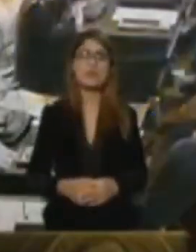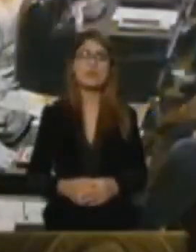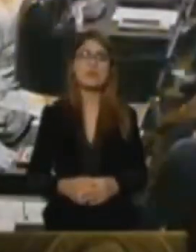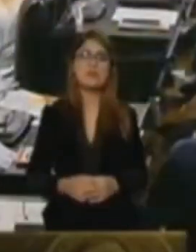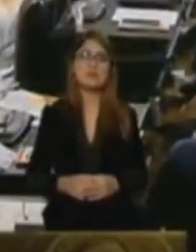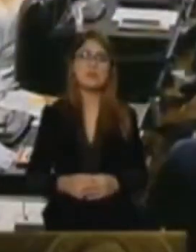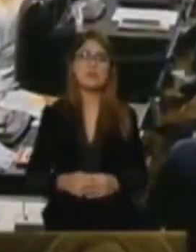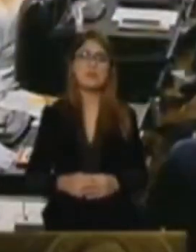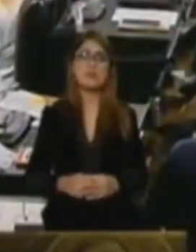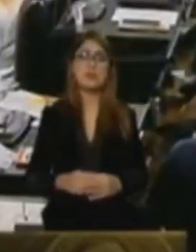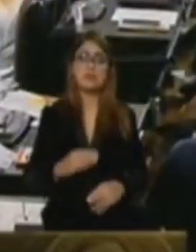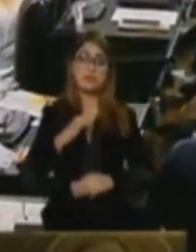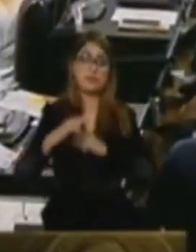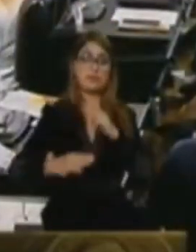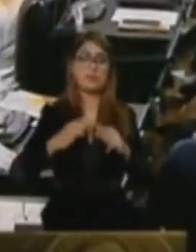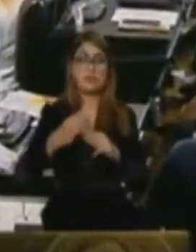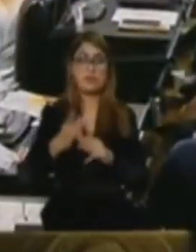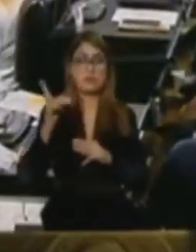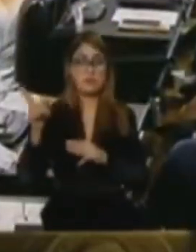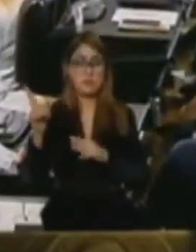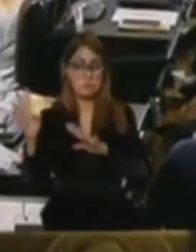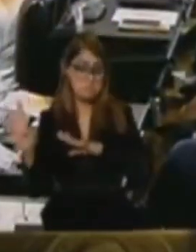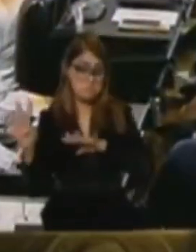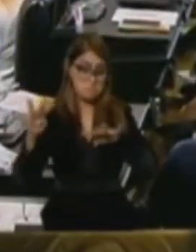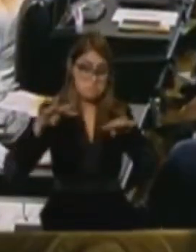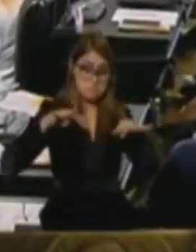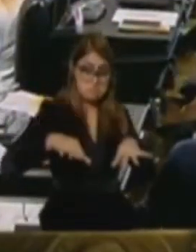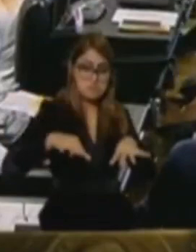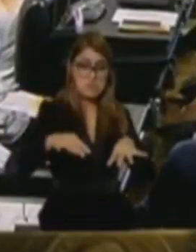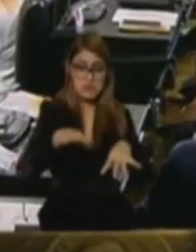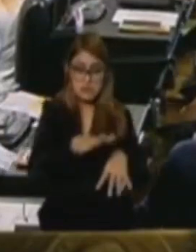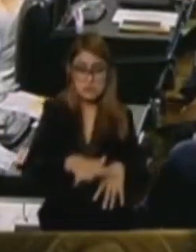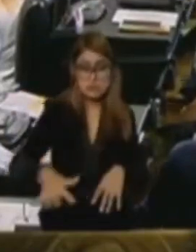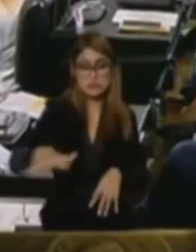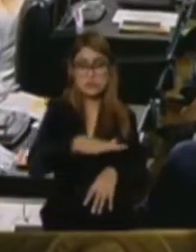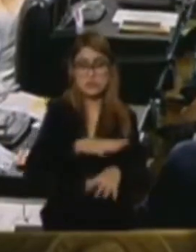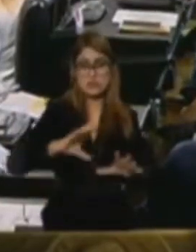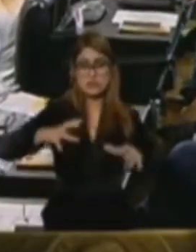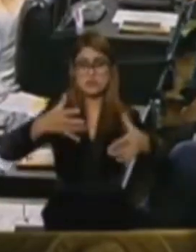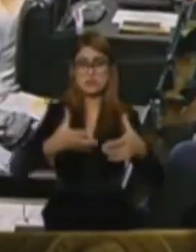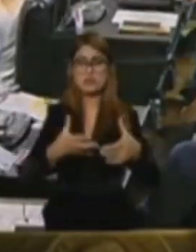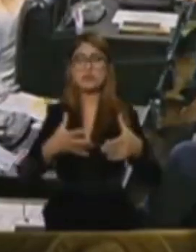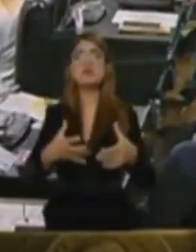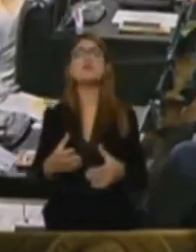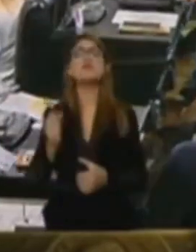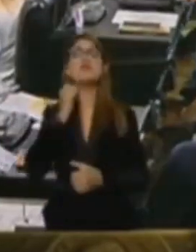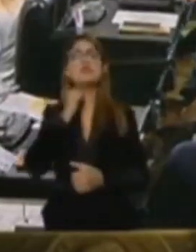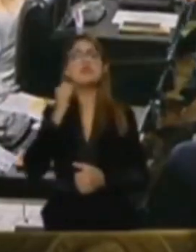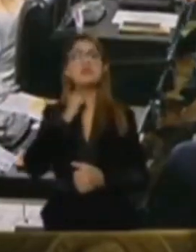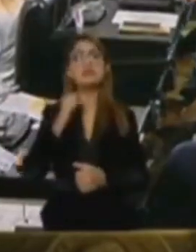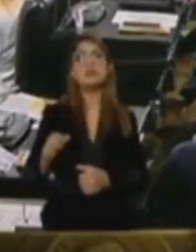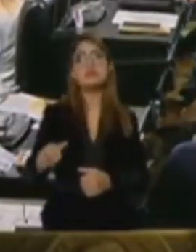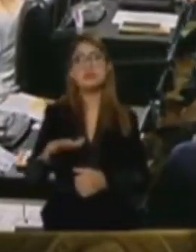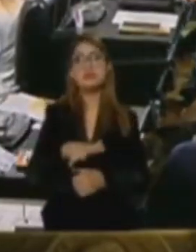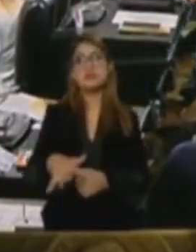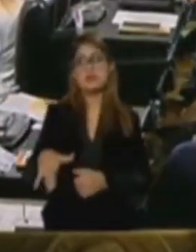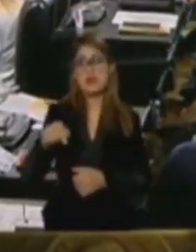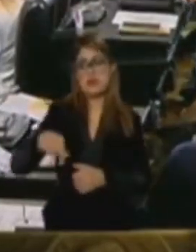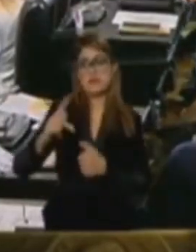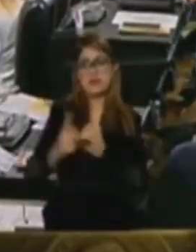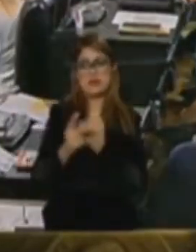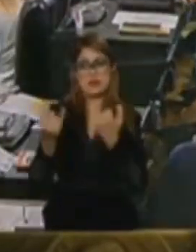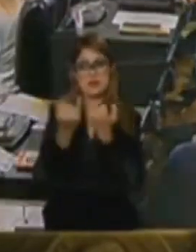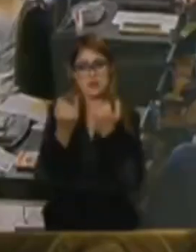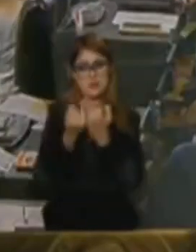El mundo está pendiente de vosotros, señores miembros del Congreso Nacional Mexicano, y la patria espera que la honraréis ante el